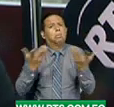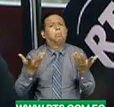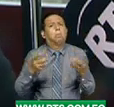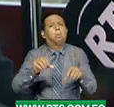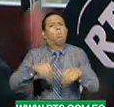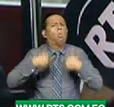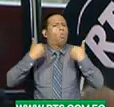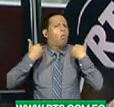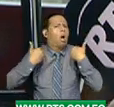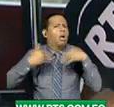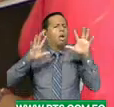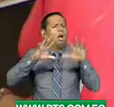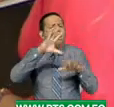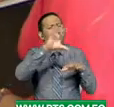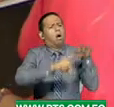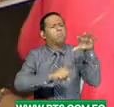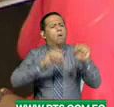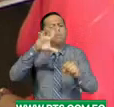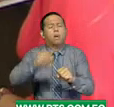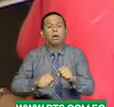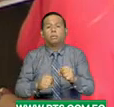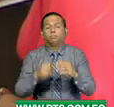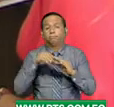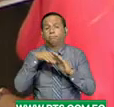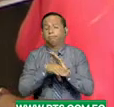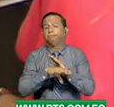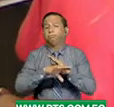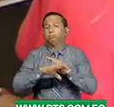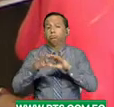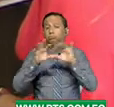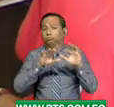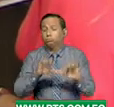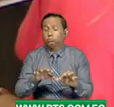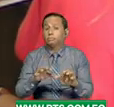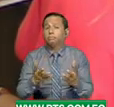desprotegidos y pueden ser utilizados con cualquier tipo. Informó Adriana Peralta.